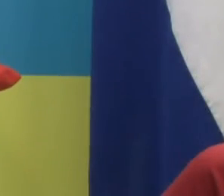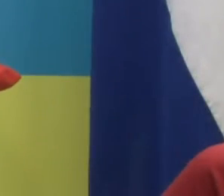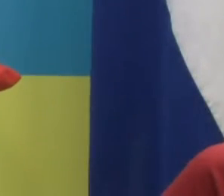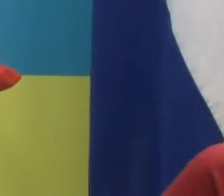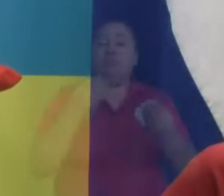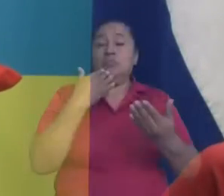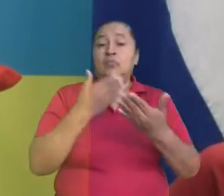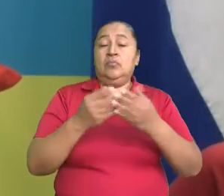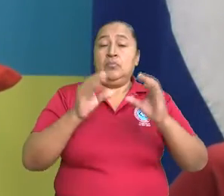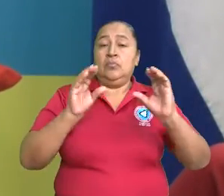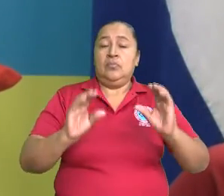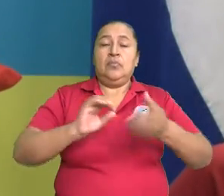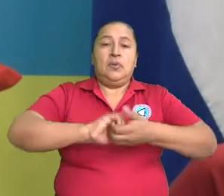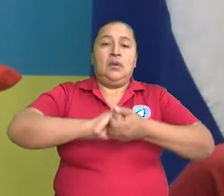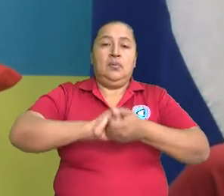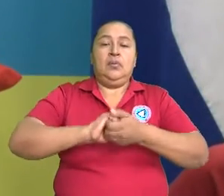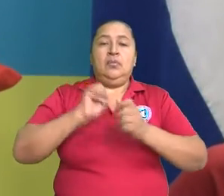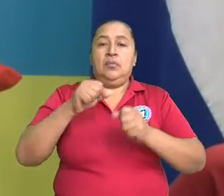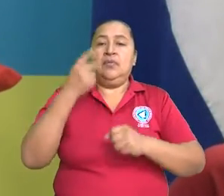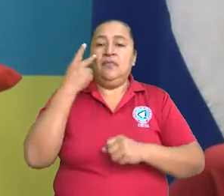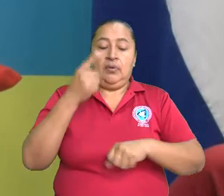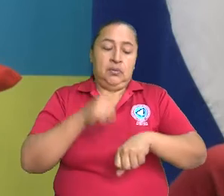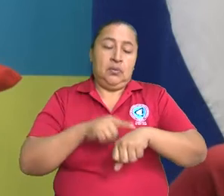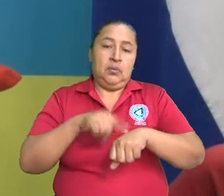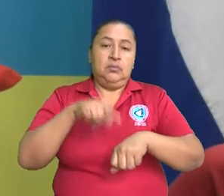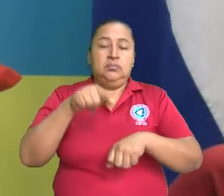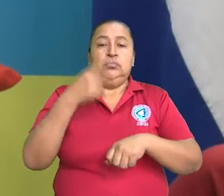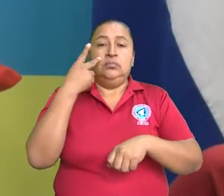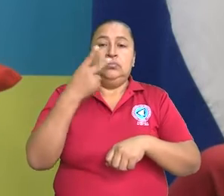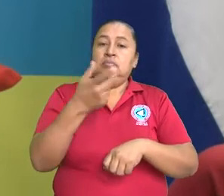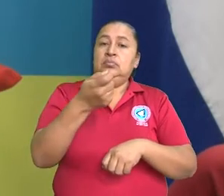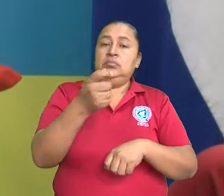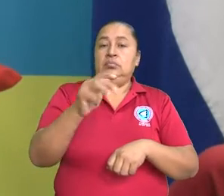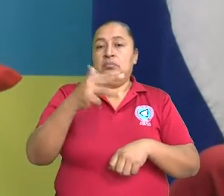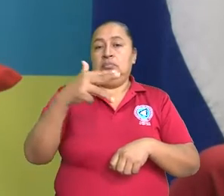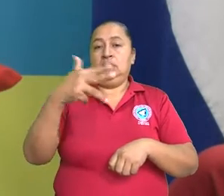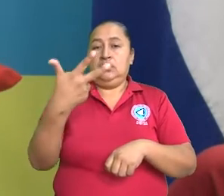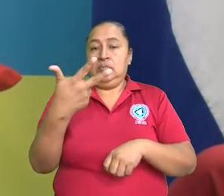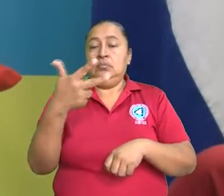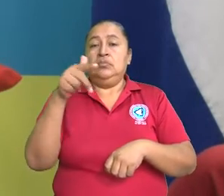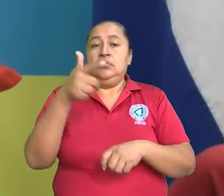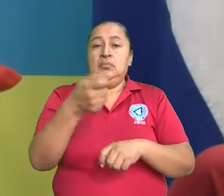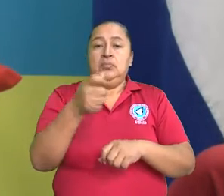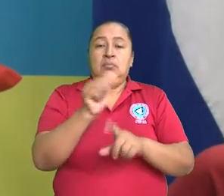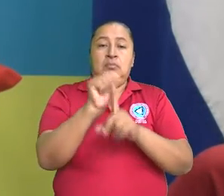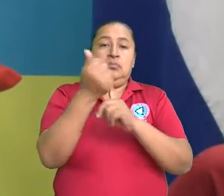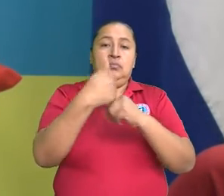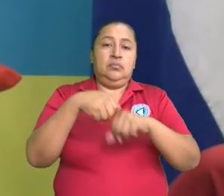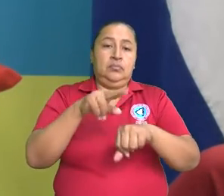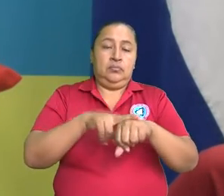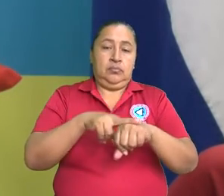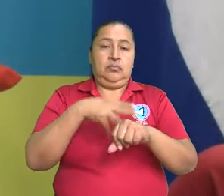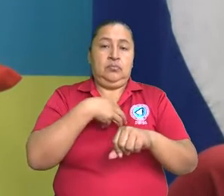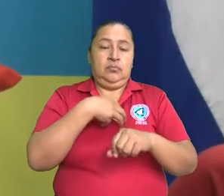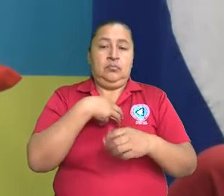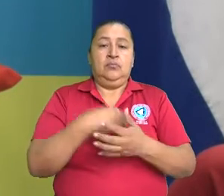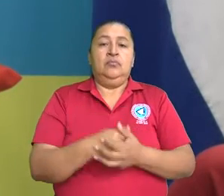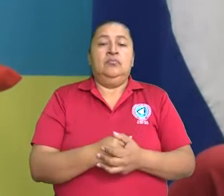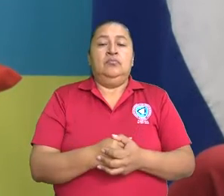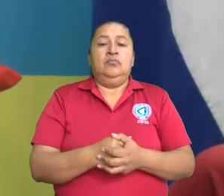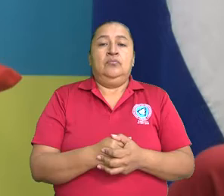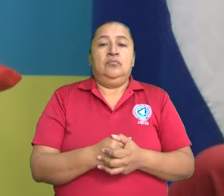Muy buenas tardes, amigos y amigas que nos sintonizan a esta hora a través de la señal del canal 98, el canal parlamentario del canal de la Asamblea